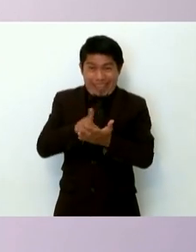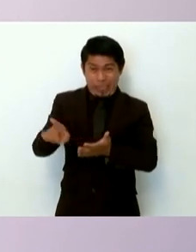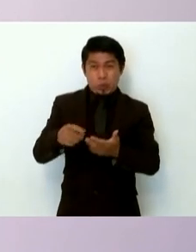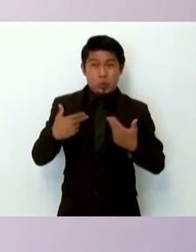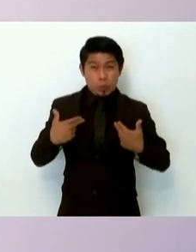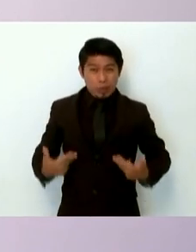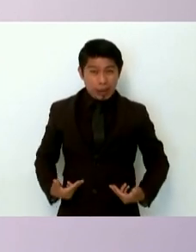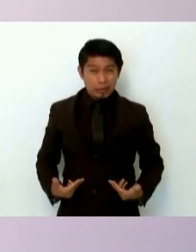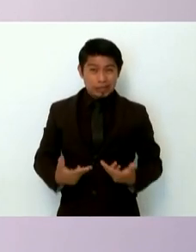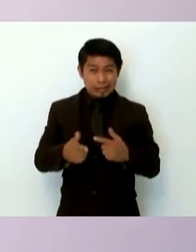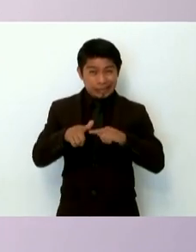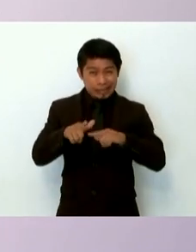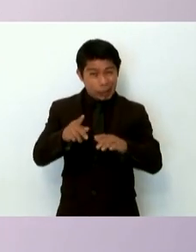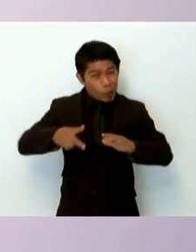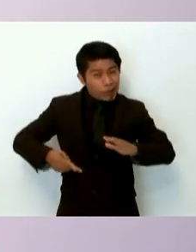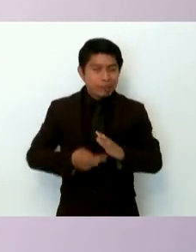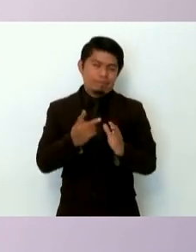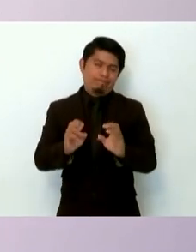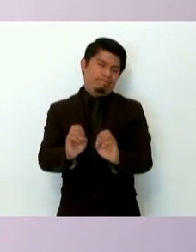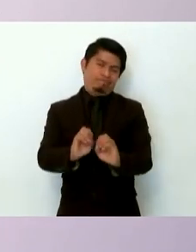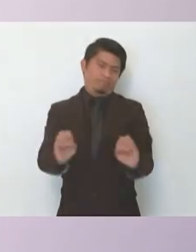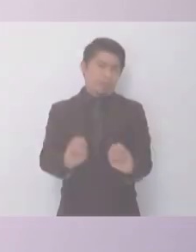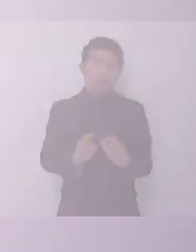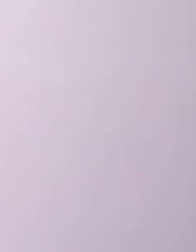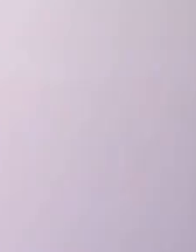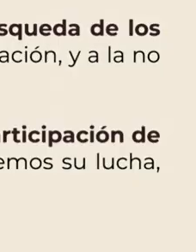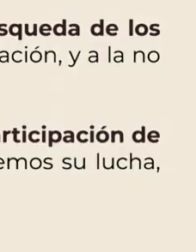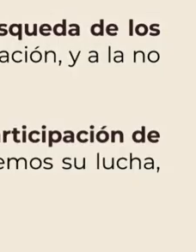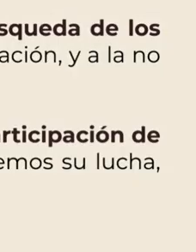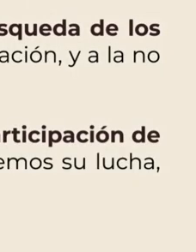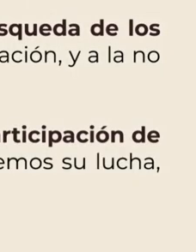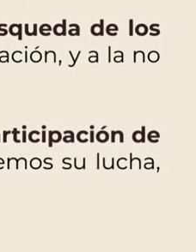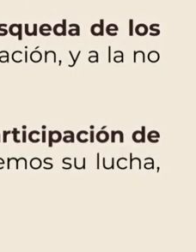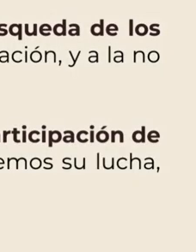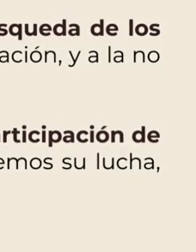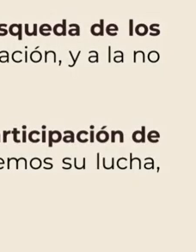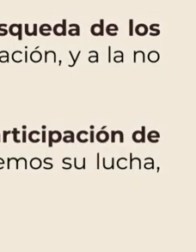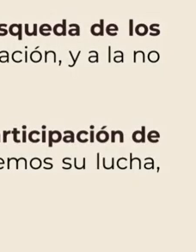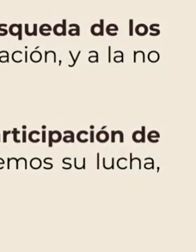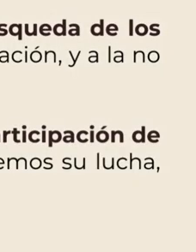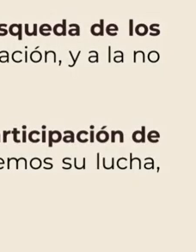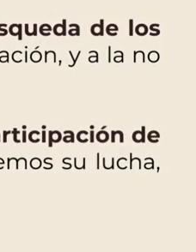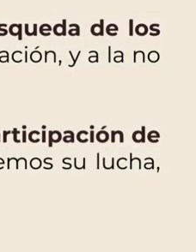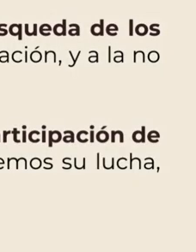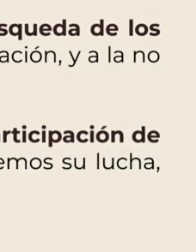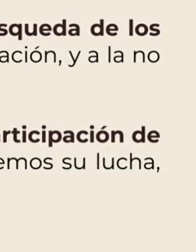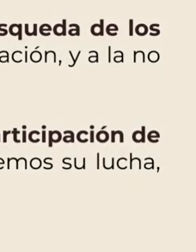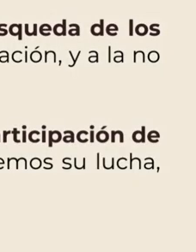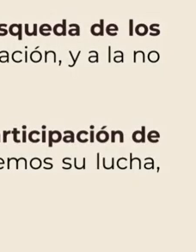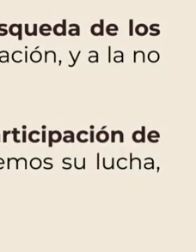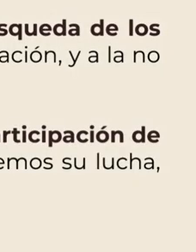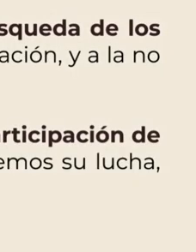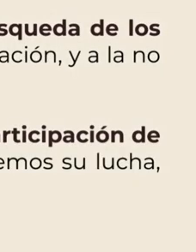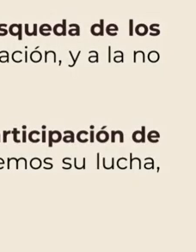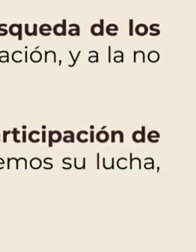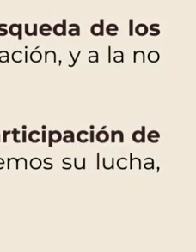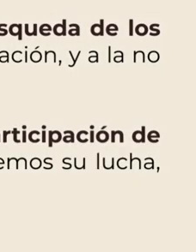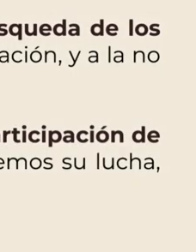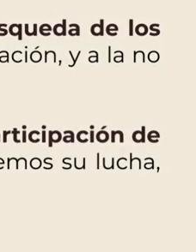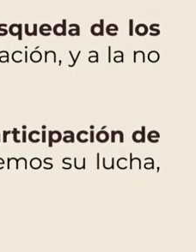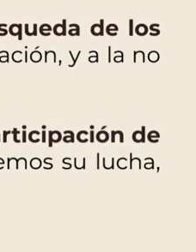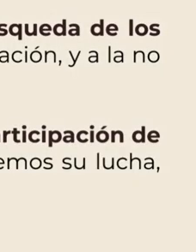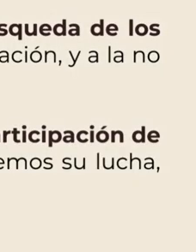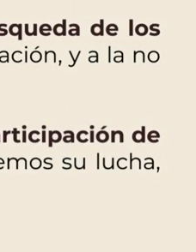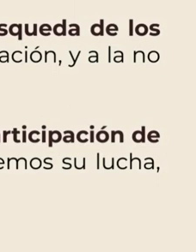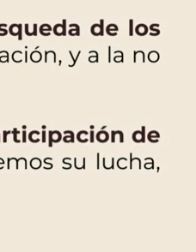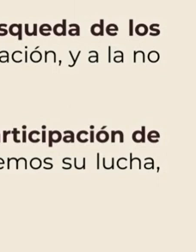y finalmente quiero destacar que un componente fundamental en los trabajos de esta comisión